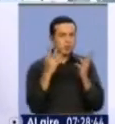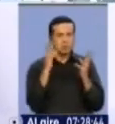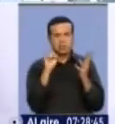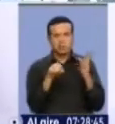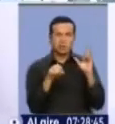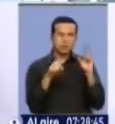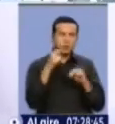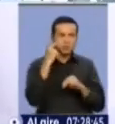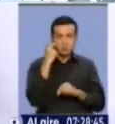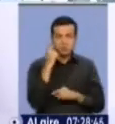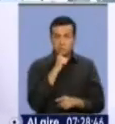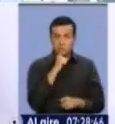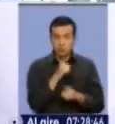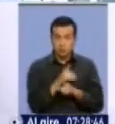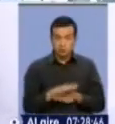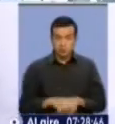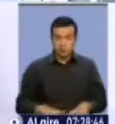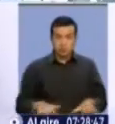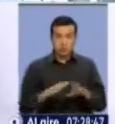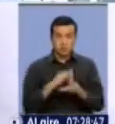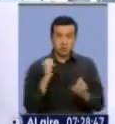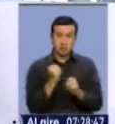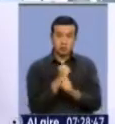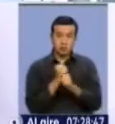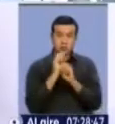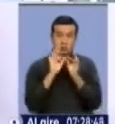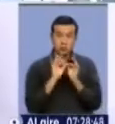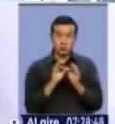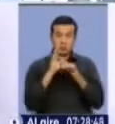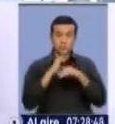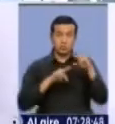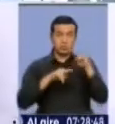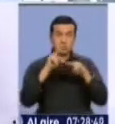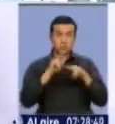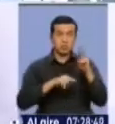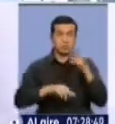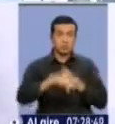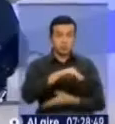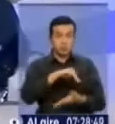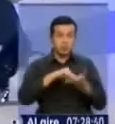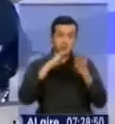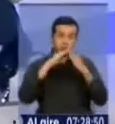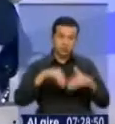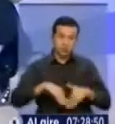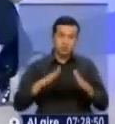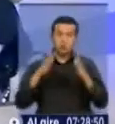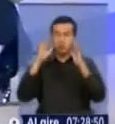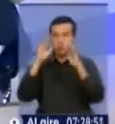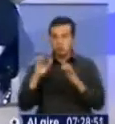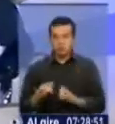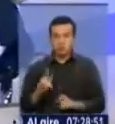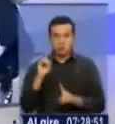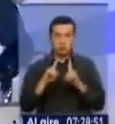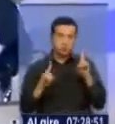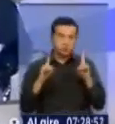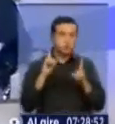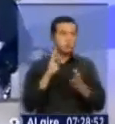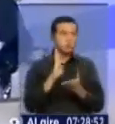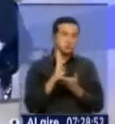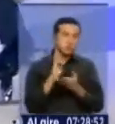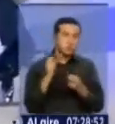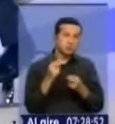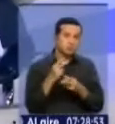realizado realmente este trabajo de reconstrucción en las zonas afectadas en manabí casas caídas edificios caídos algunos con seguros y sin embargo